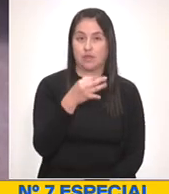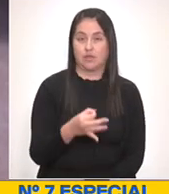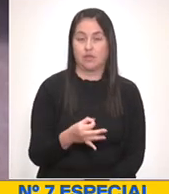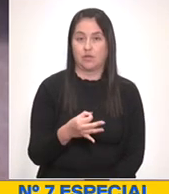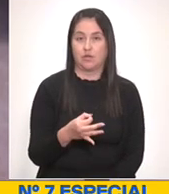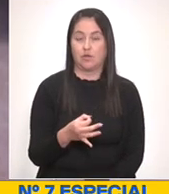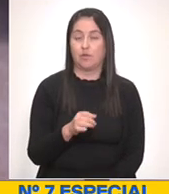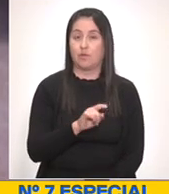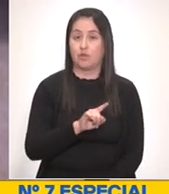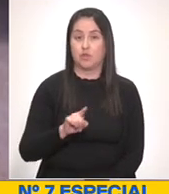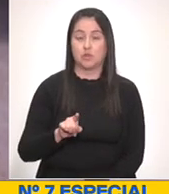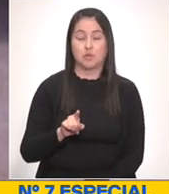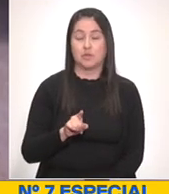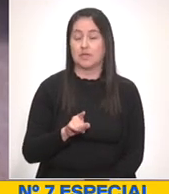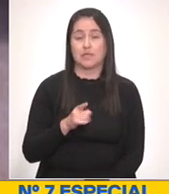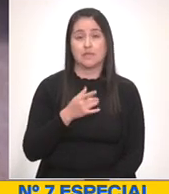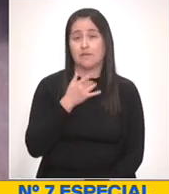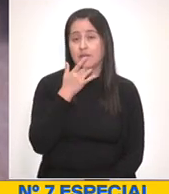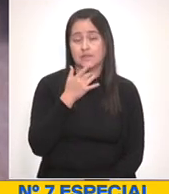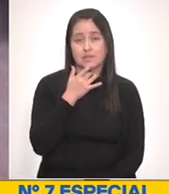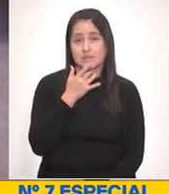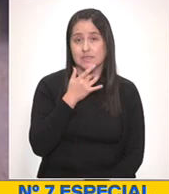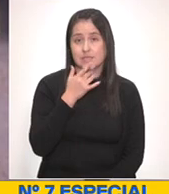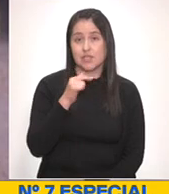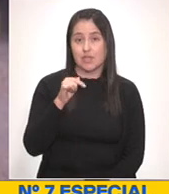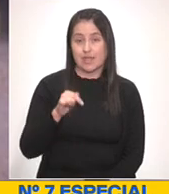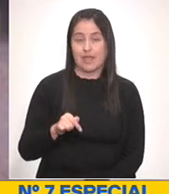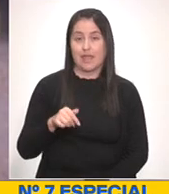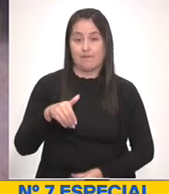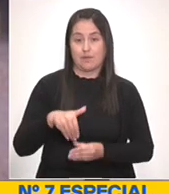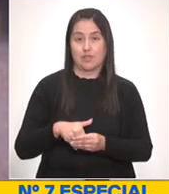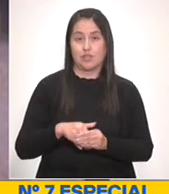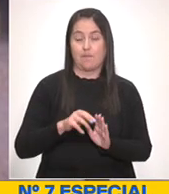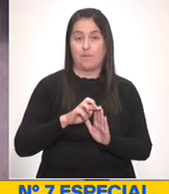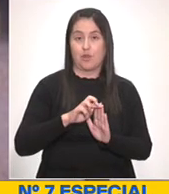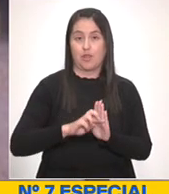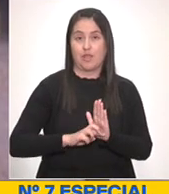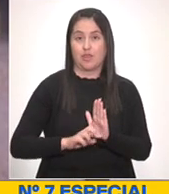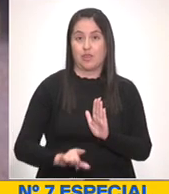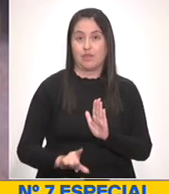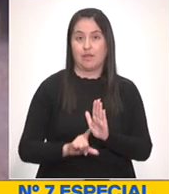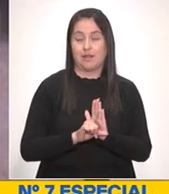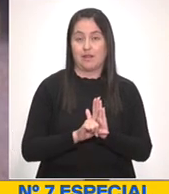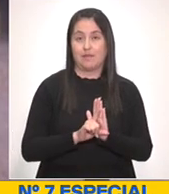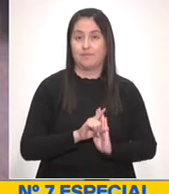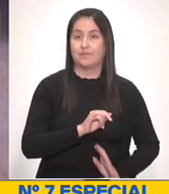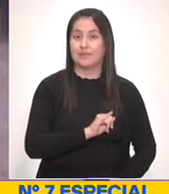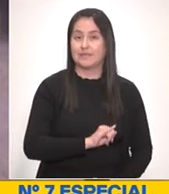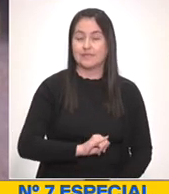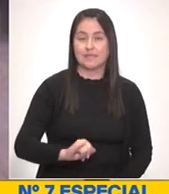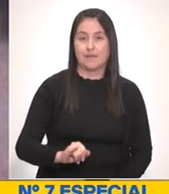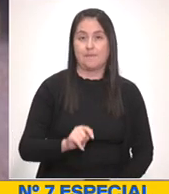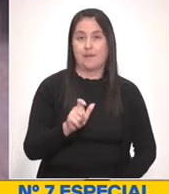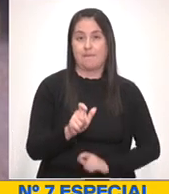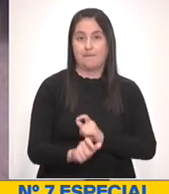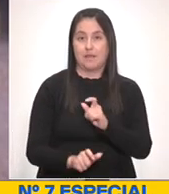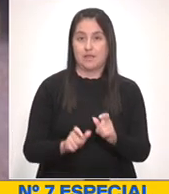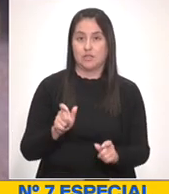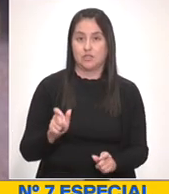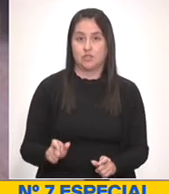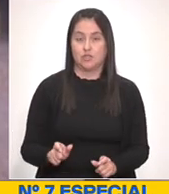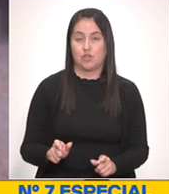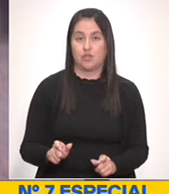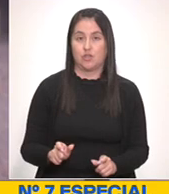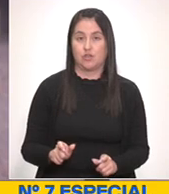sencillo la votación de este proyecto de ley porque siempre que las personas se